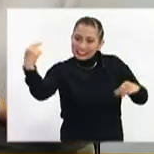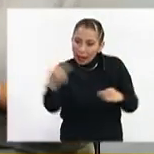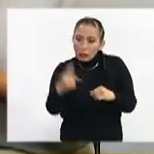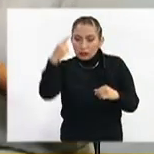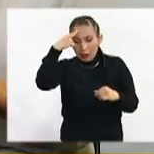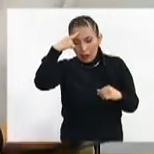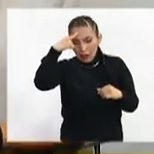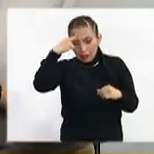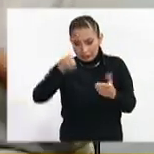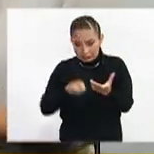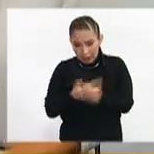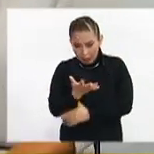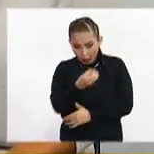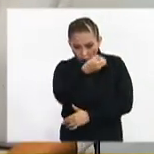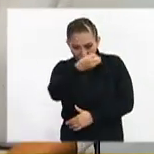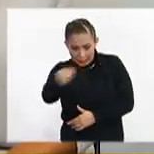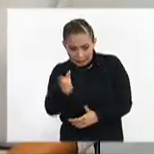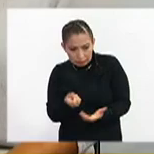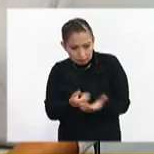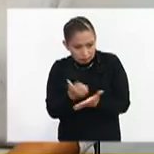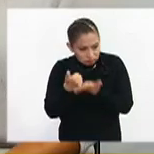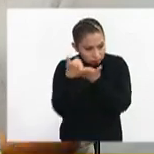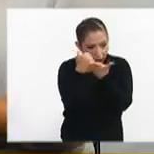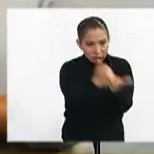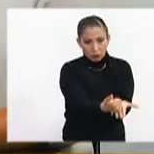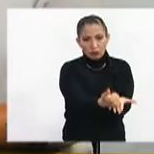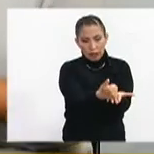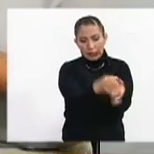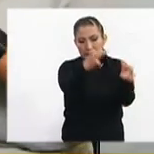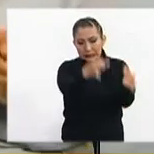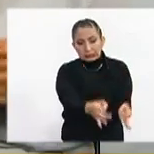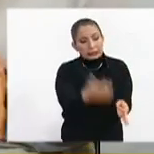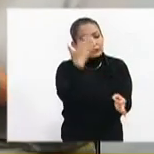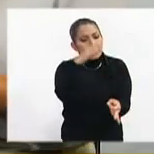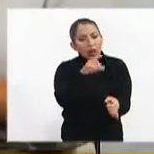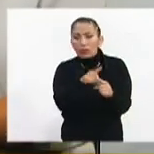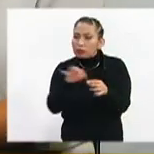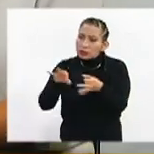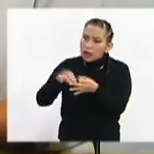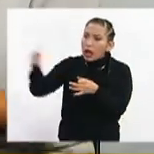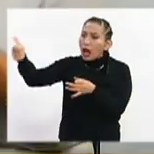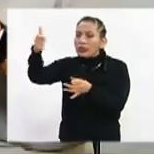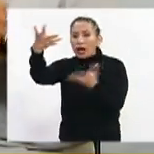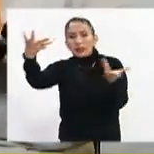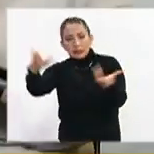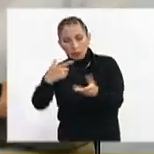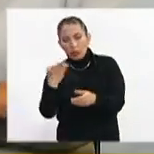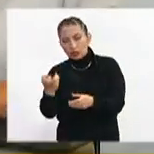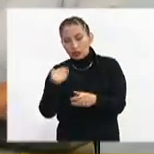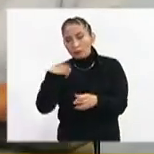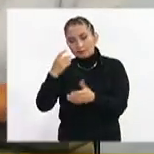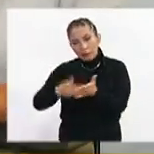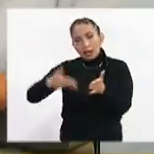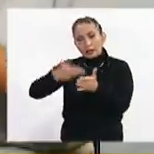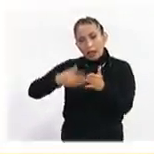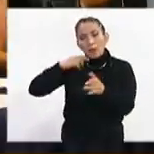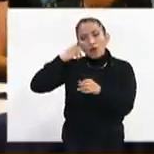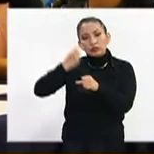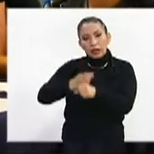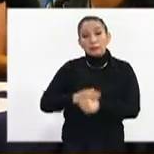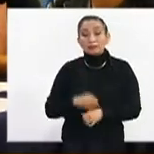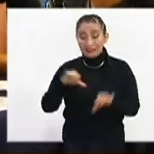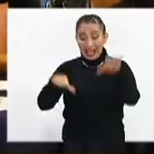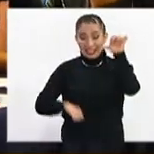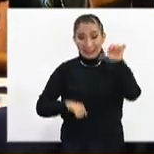necesitamos salir organizadamente y eficaz, saber qué va a hacer cada uno de nosotros, y es por eso que estamos dando el taller de voluntariado.